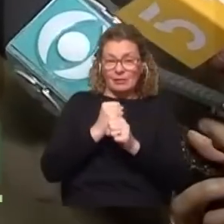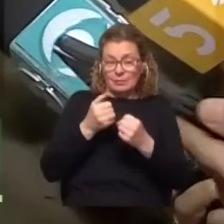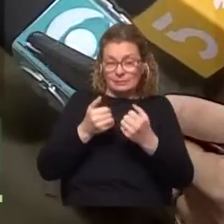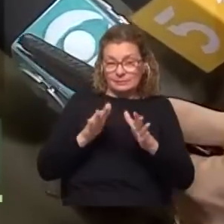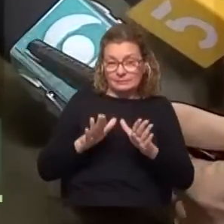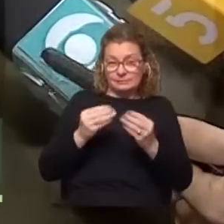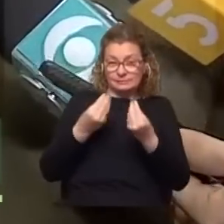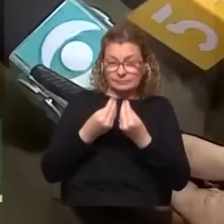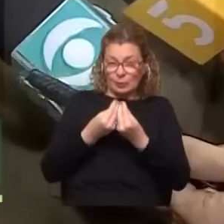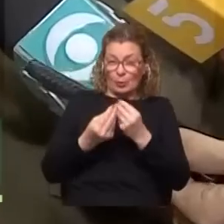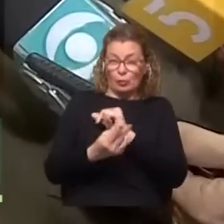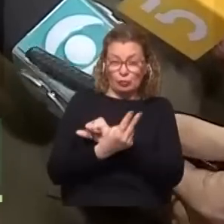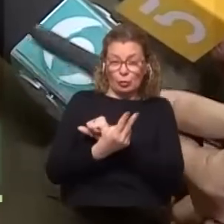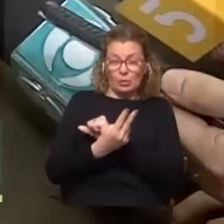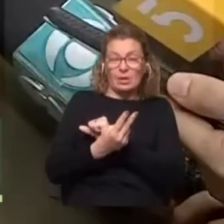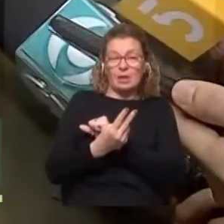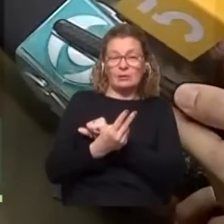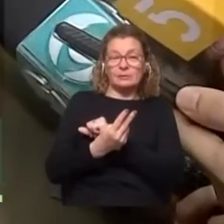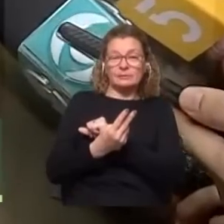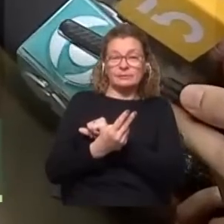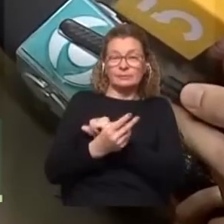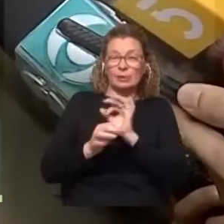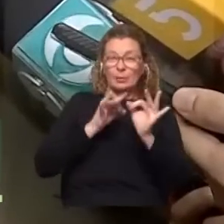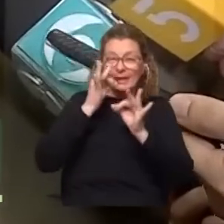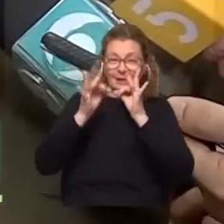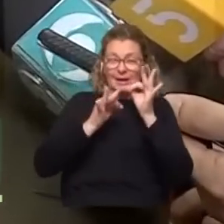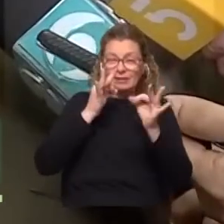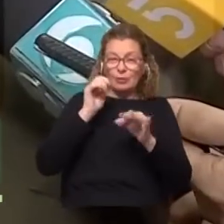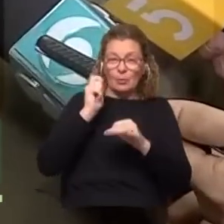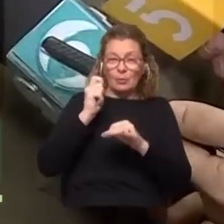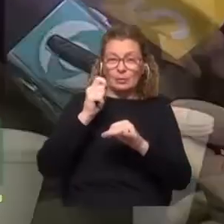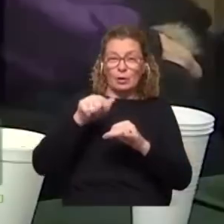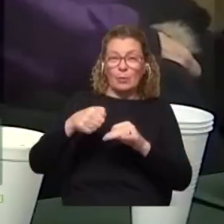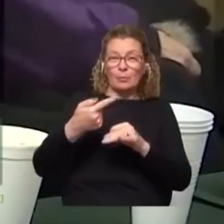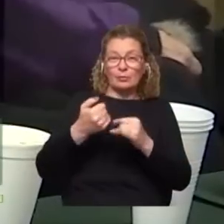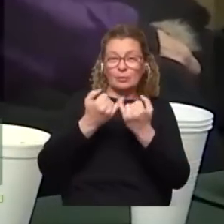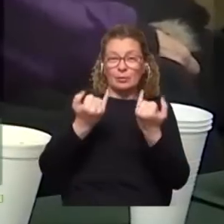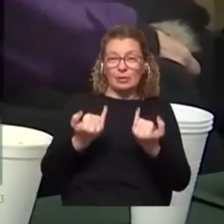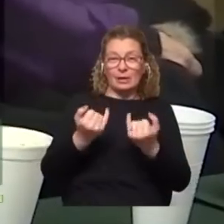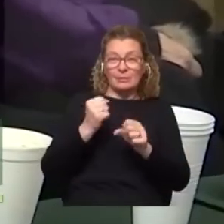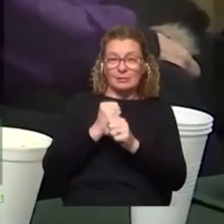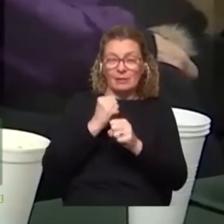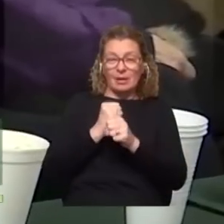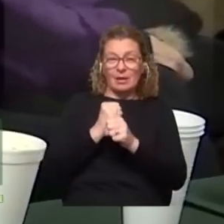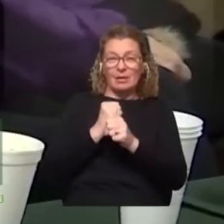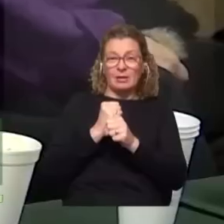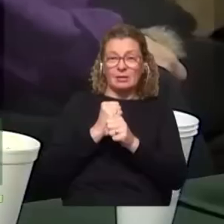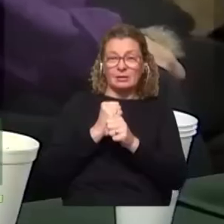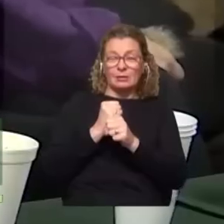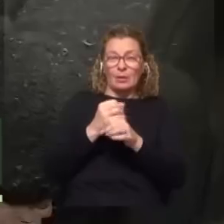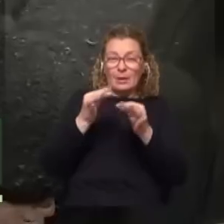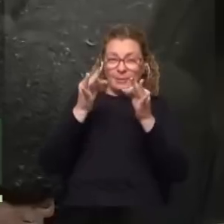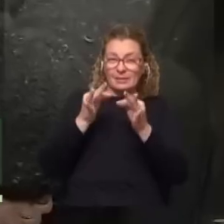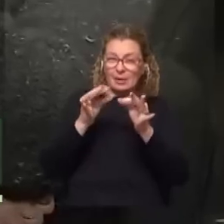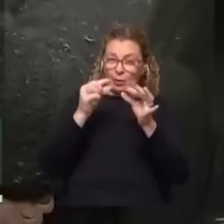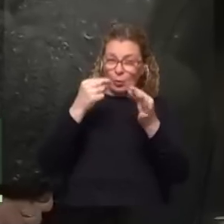a trabajar con mucho cuidado en una declaración pública que saldrá en los próximos días que hay que trabajarla con con un especial